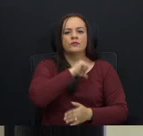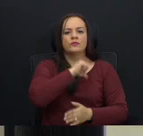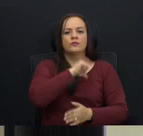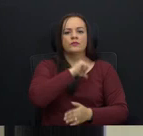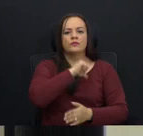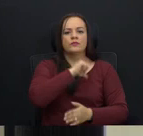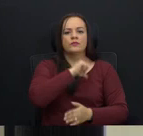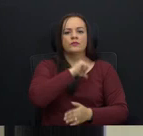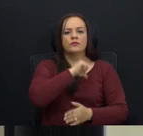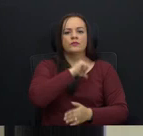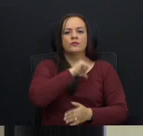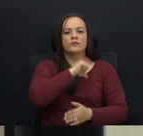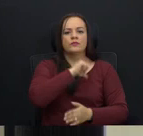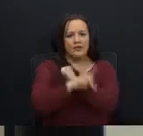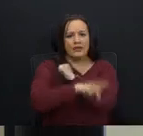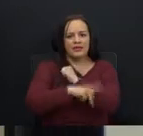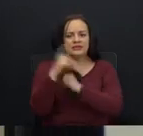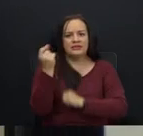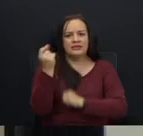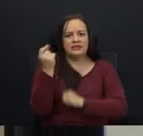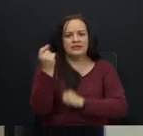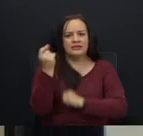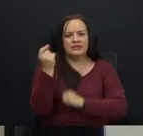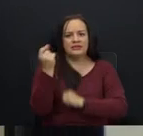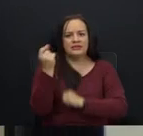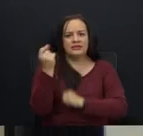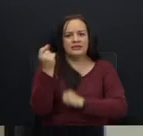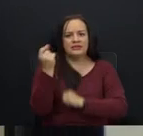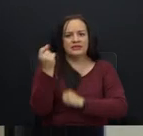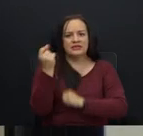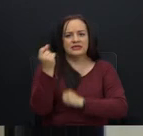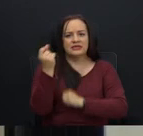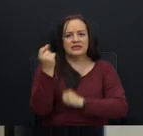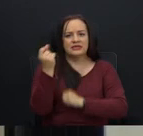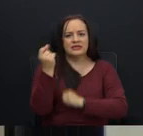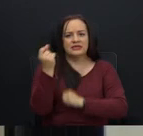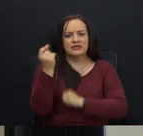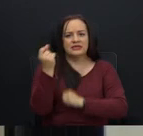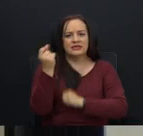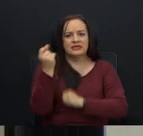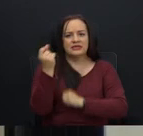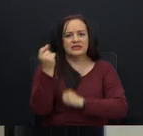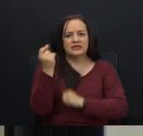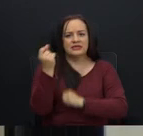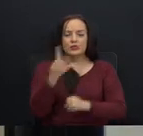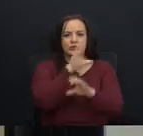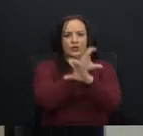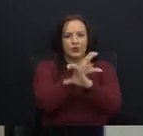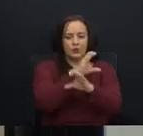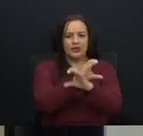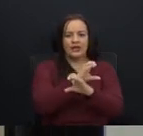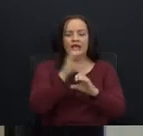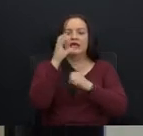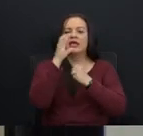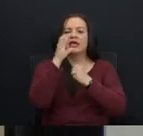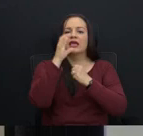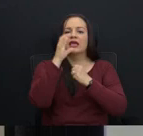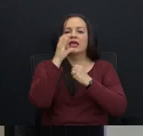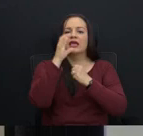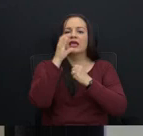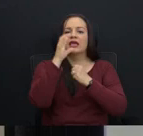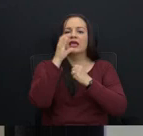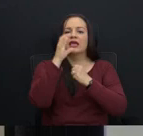este país y entiendan que los clientes hoy en el siglo XXI se cuidan, que los clientes se chinean, que